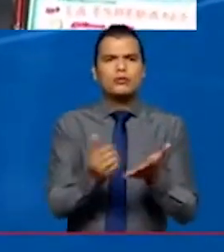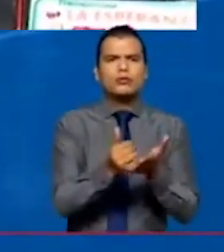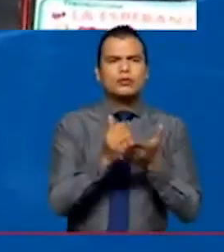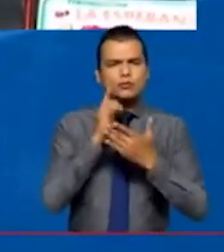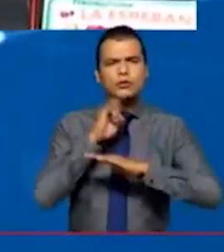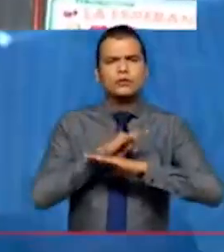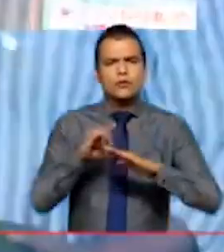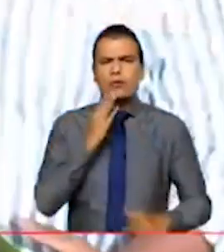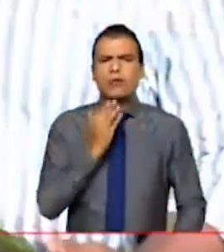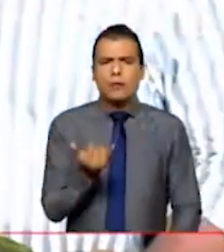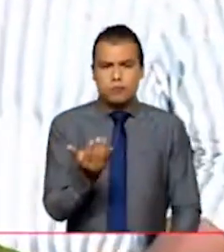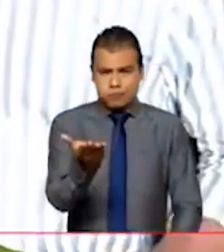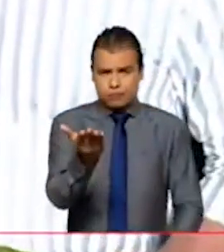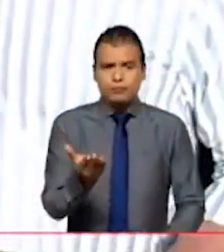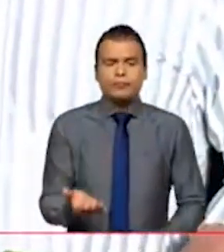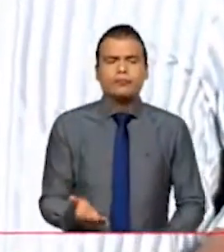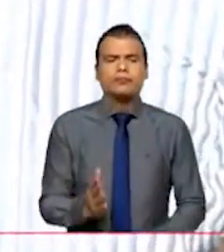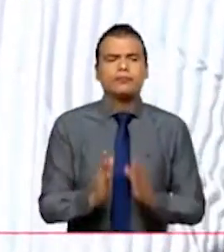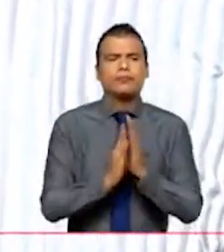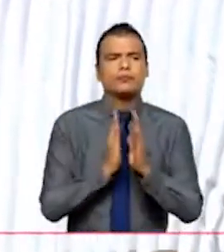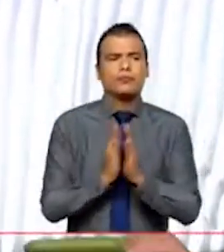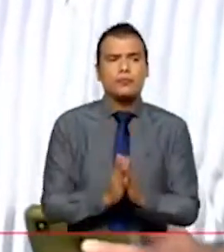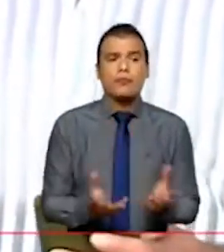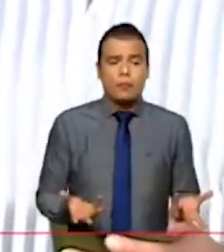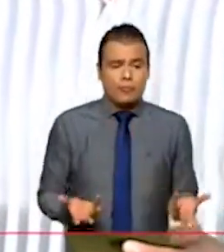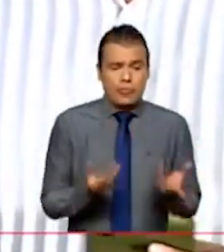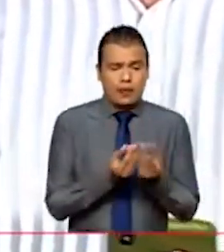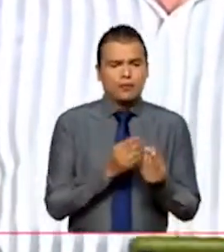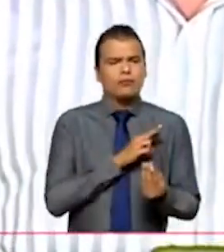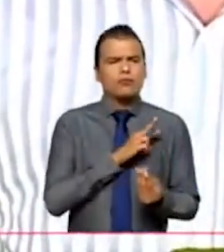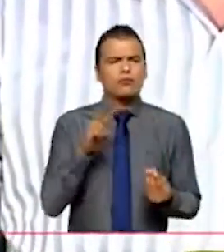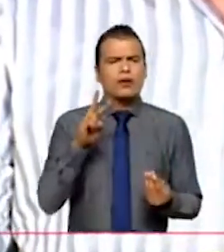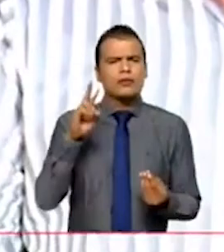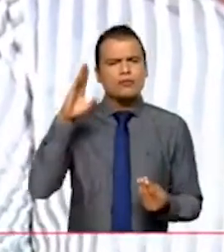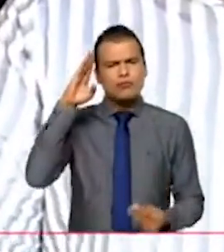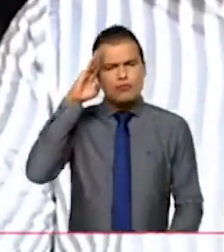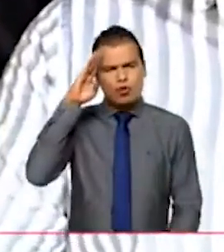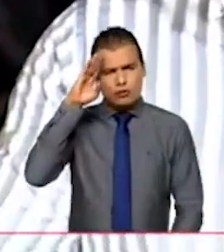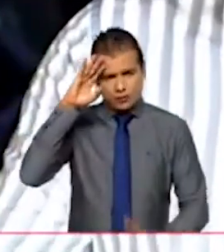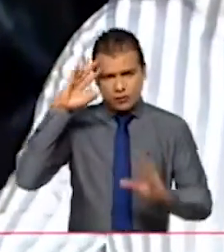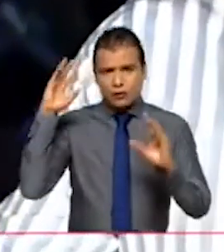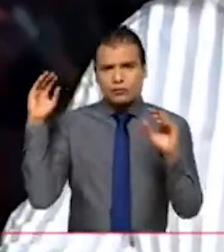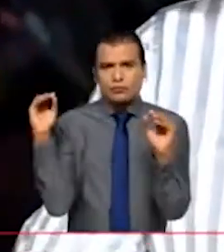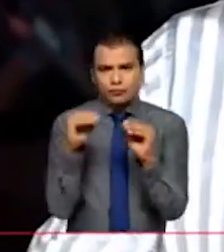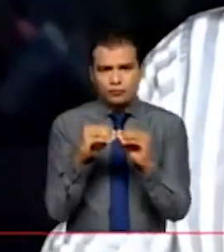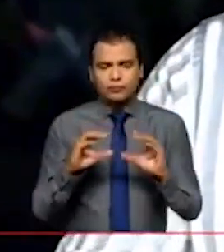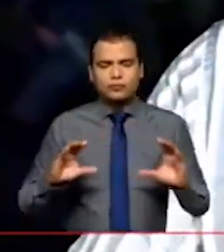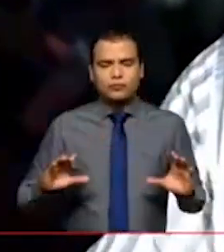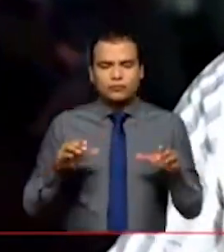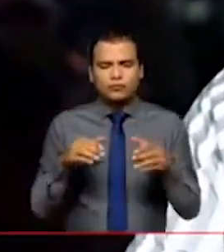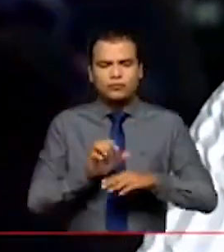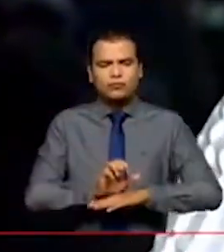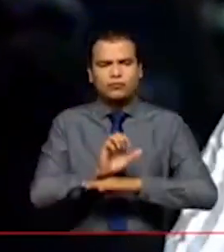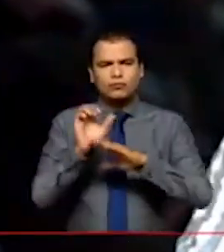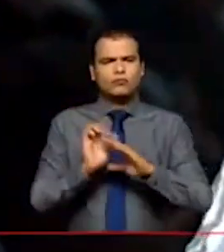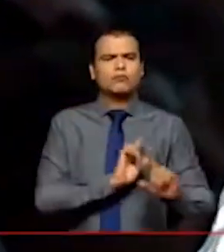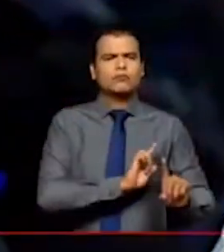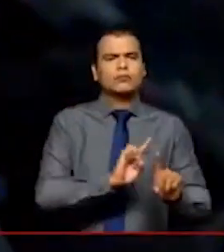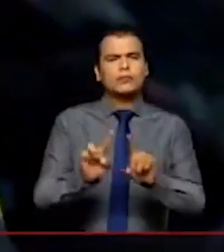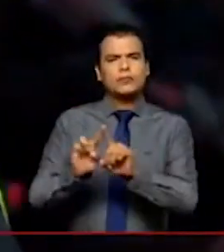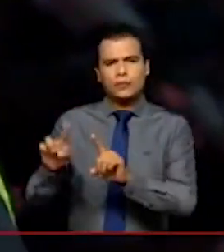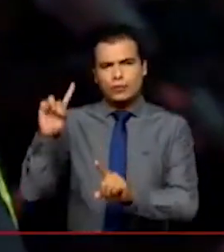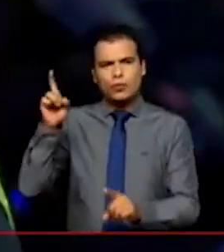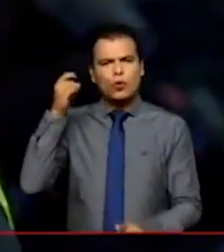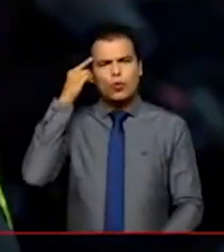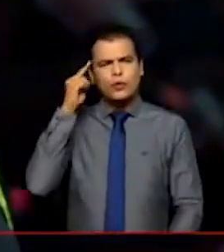proceso. Adelante. Bueno, el Departamento de Policía de Valle del Cauca, un trabajo coordinado con las autoridades político-administrativas, con nuestro Ejército Nacional, se ha